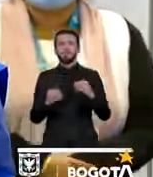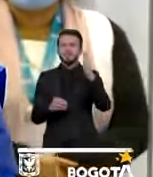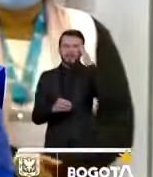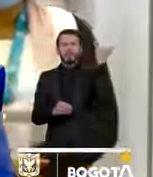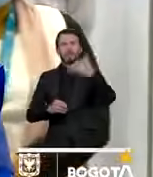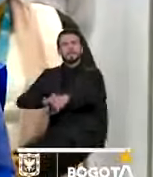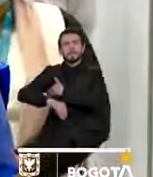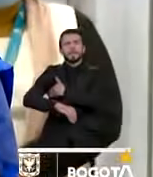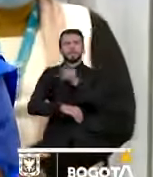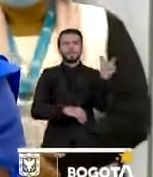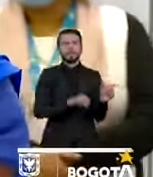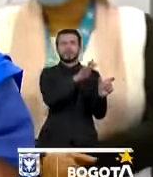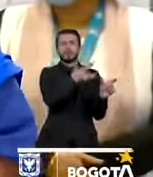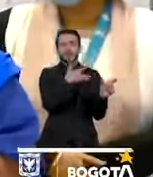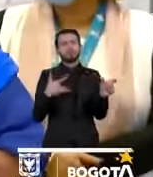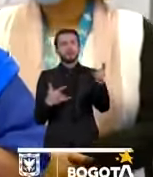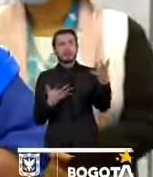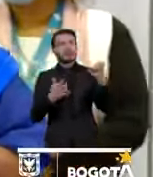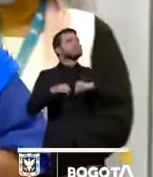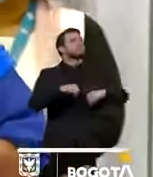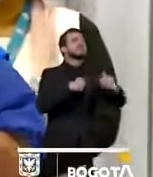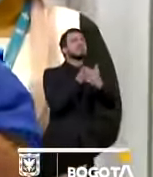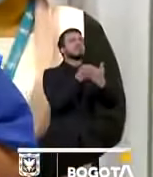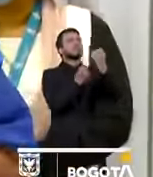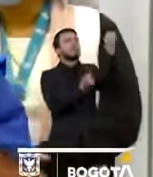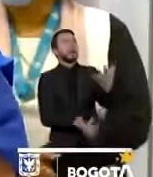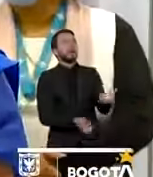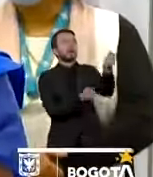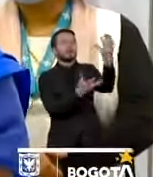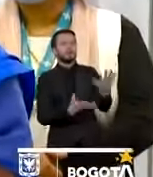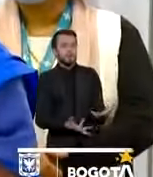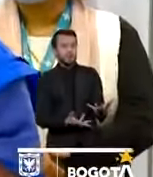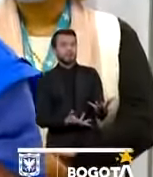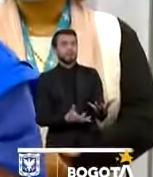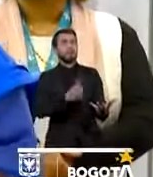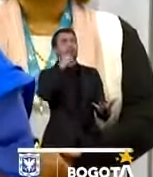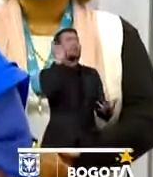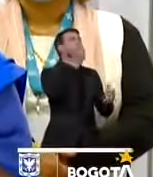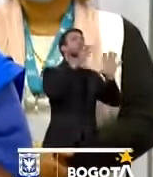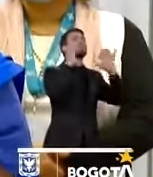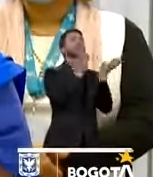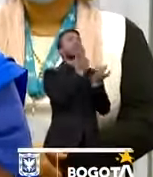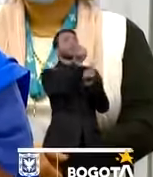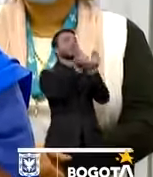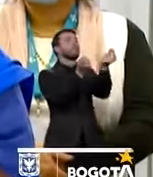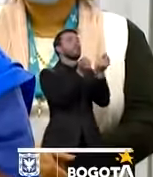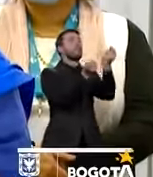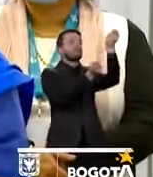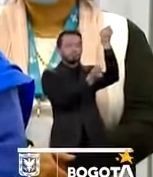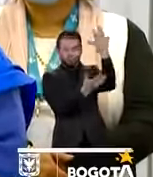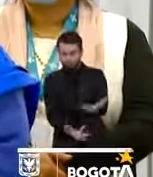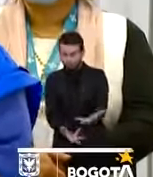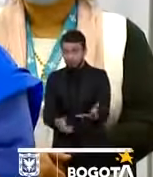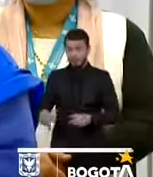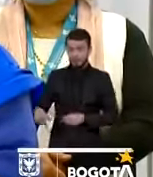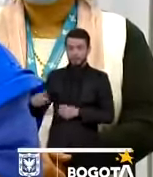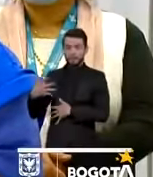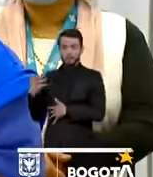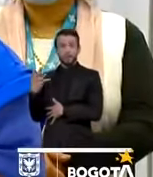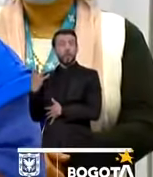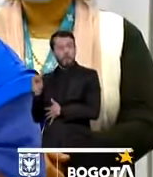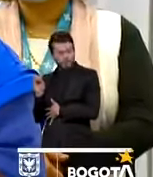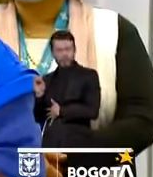esfuerzos extraordinarios por conseguir estos ventiladores que están escasos en todas partes del mundo. ¿Cuántas necesitaríamos? Los